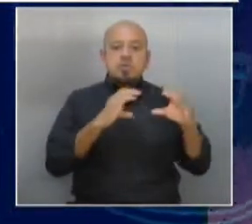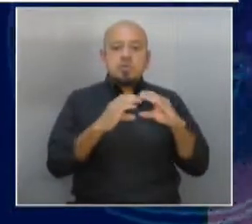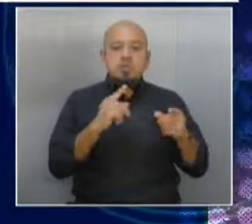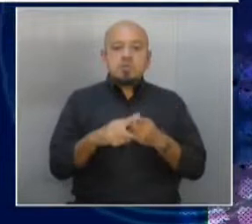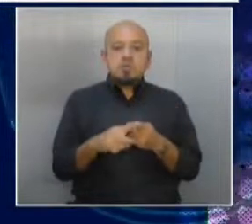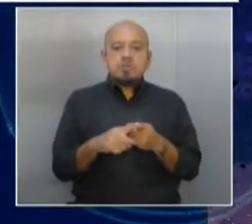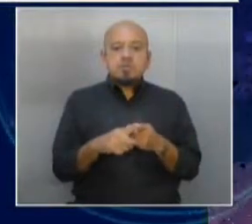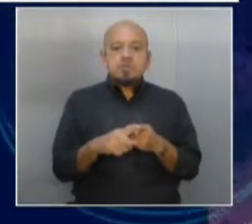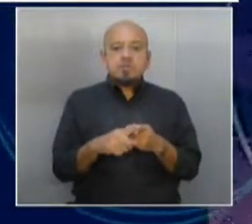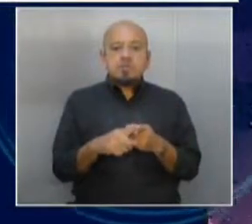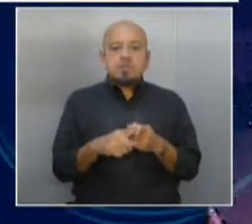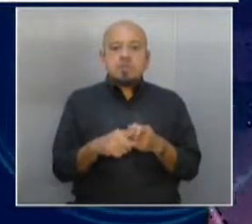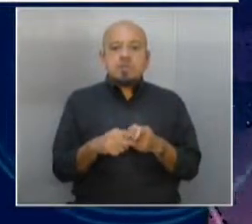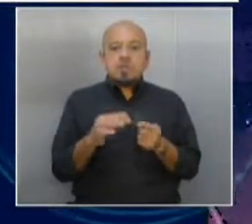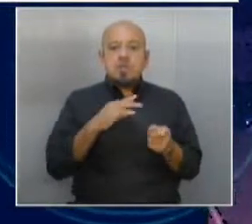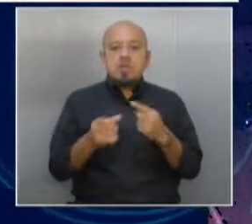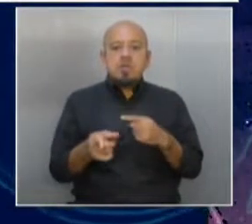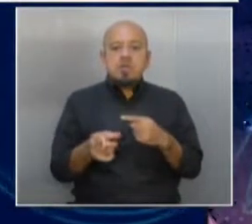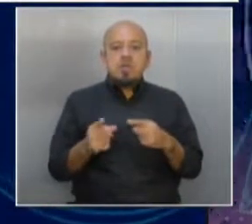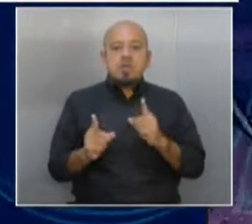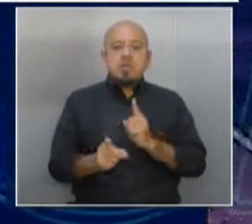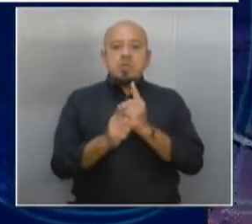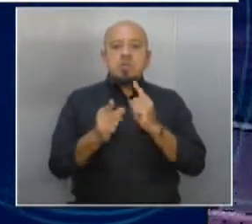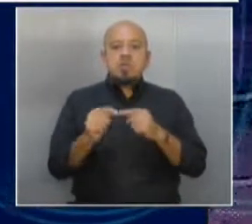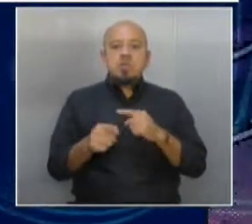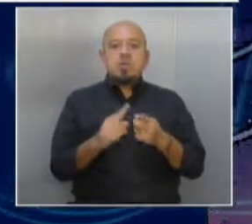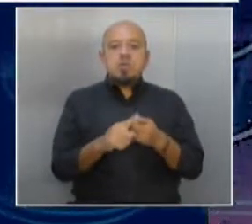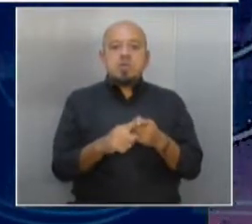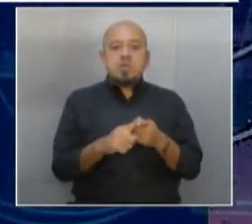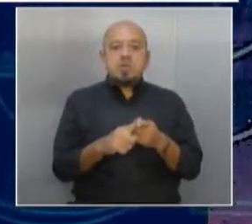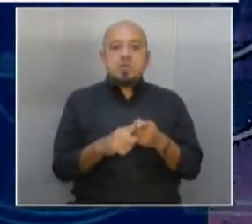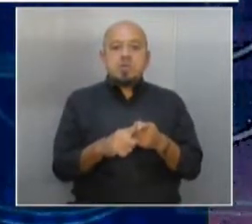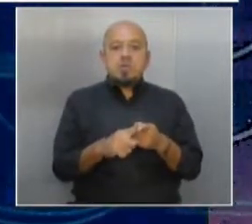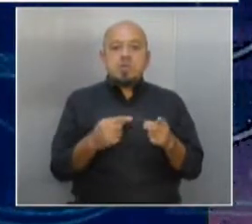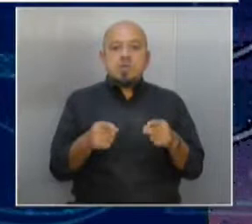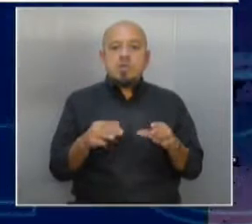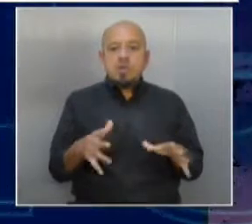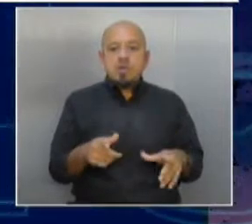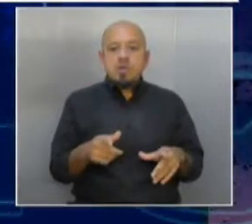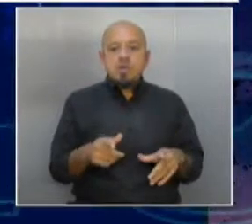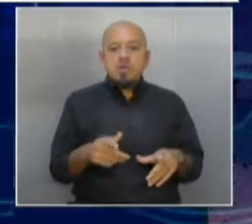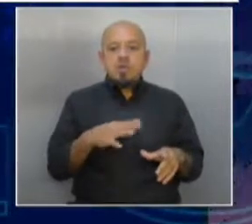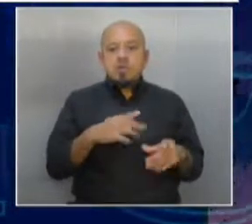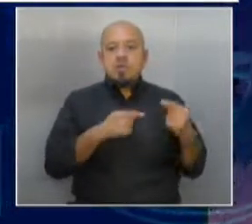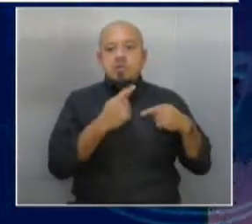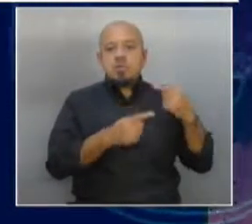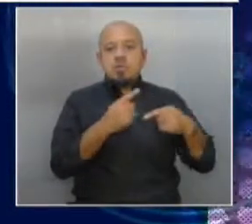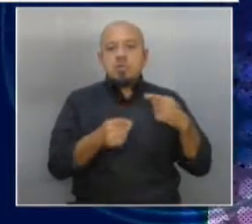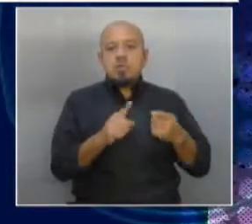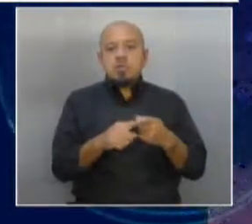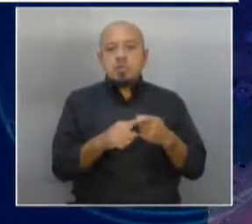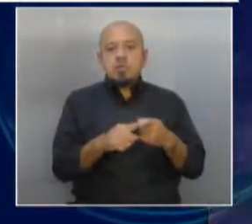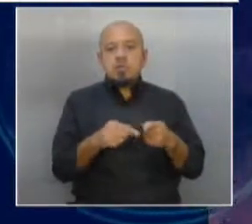da y que uno sale de esos encuentros, es una experiencia que es y fue y seguirá siendo como